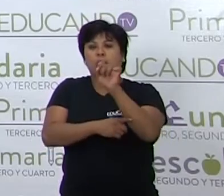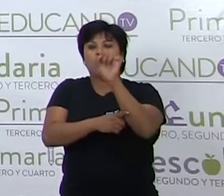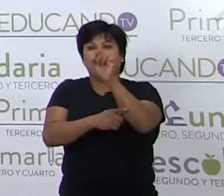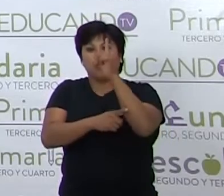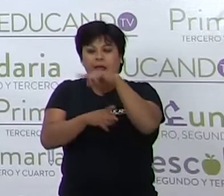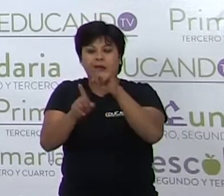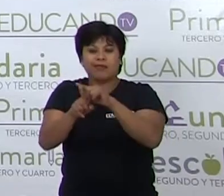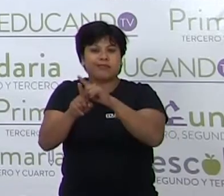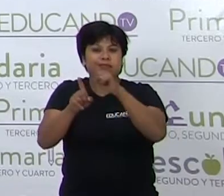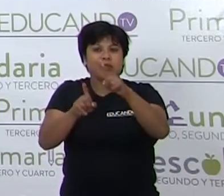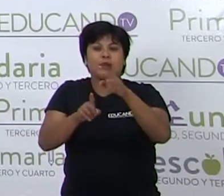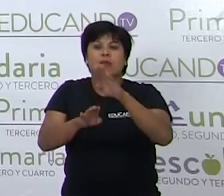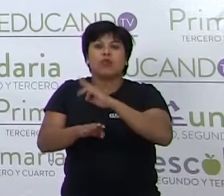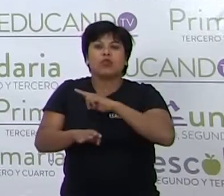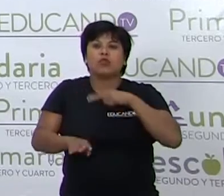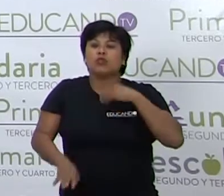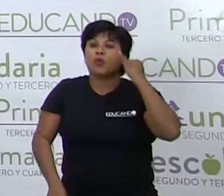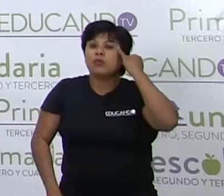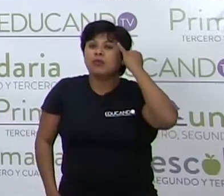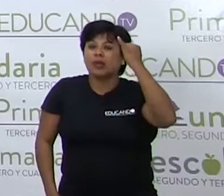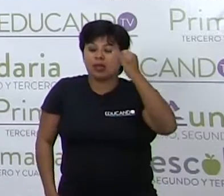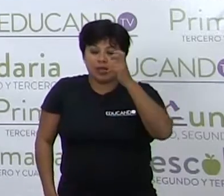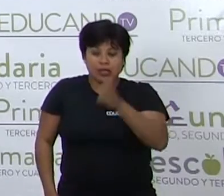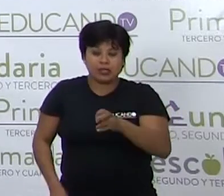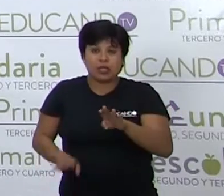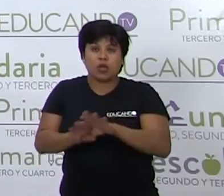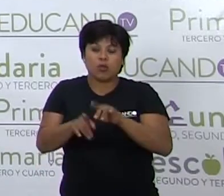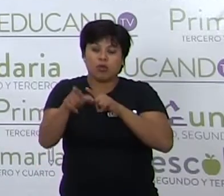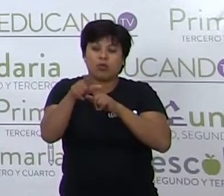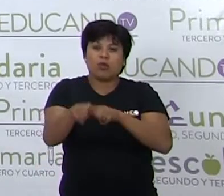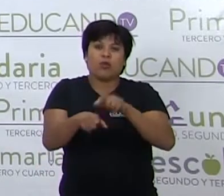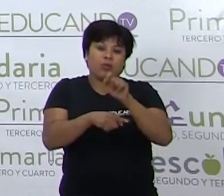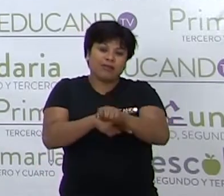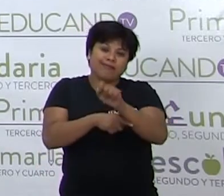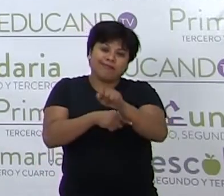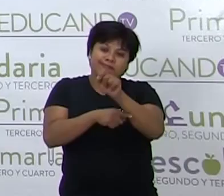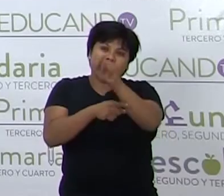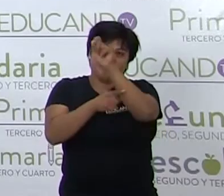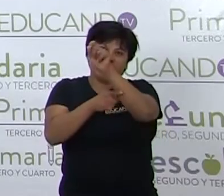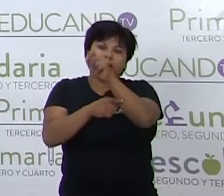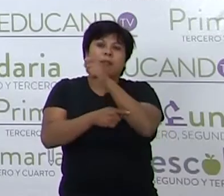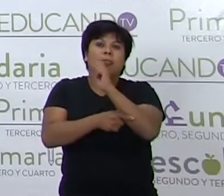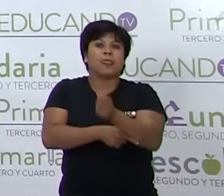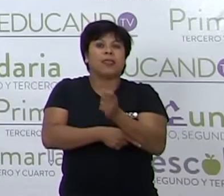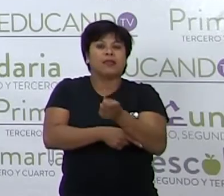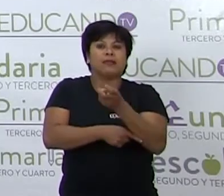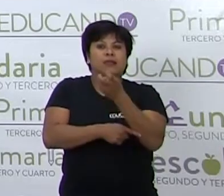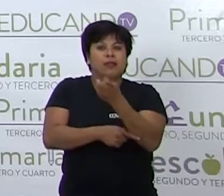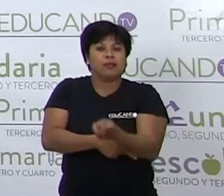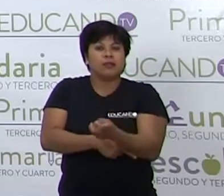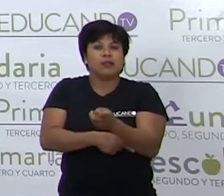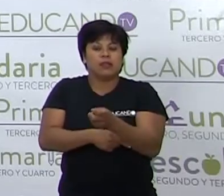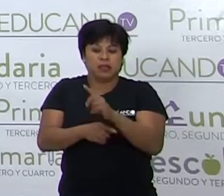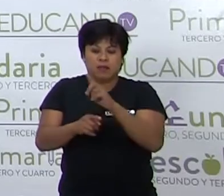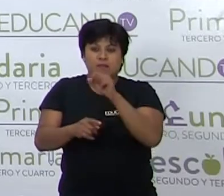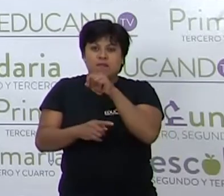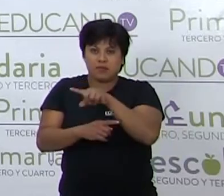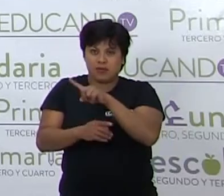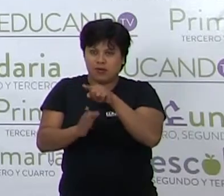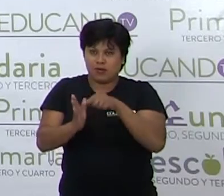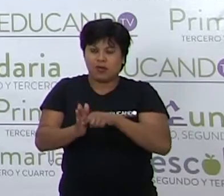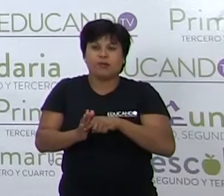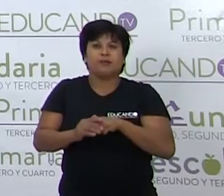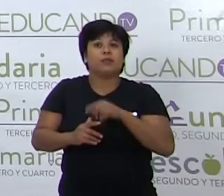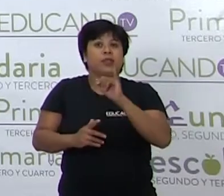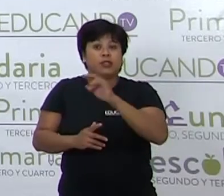vamos a imaginar que esa es la continuación o la prolongación de este de este lado entonces si